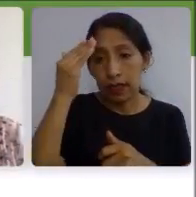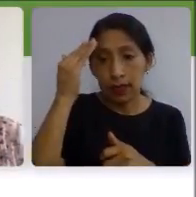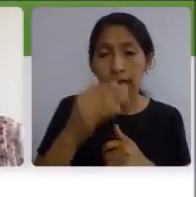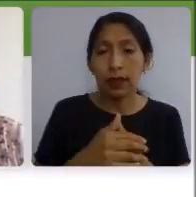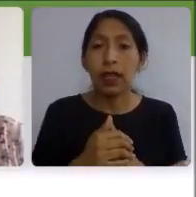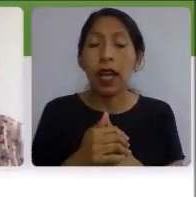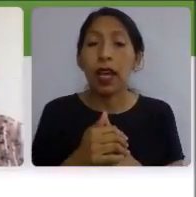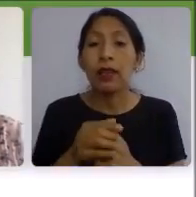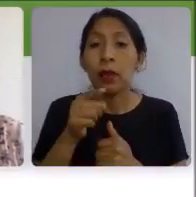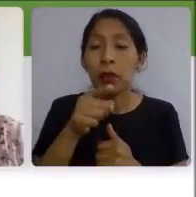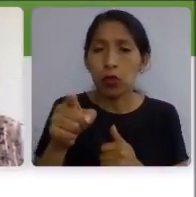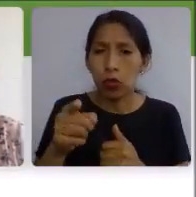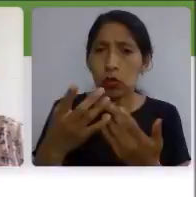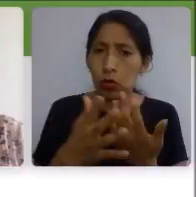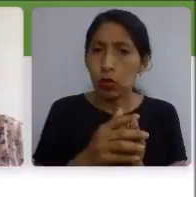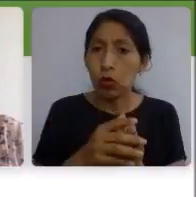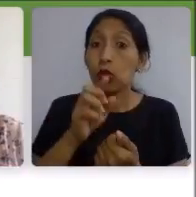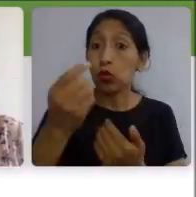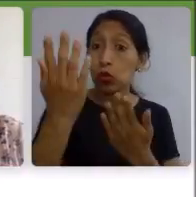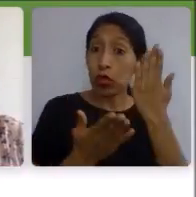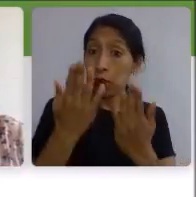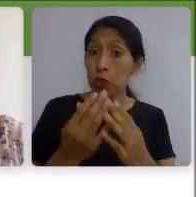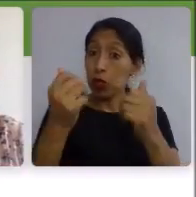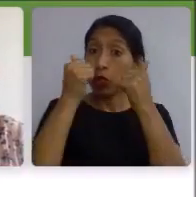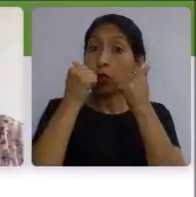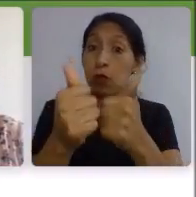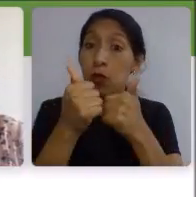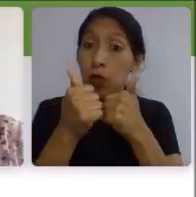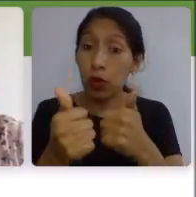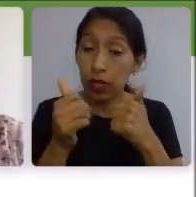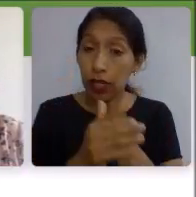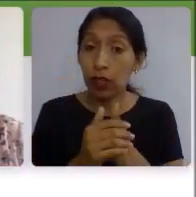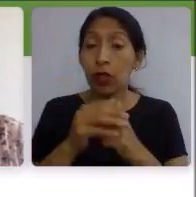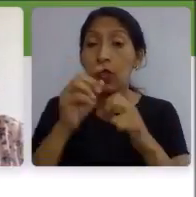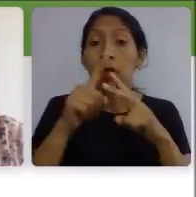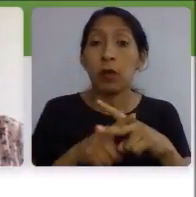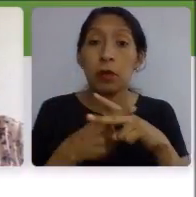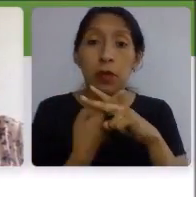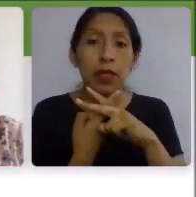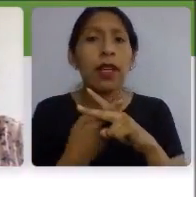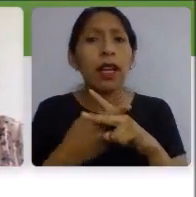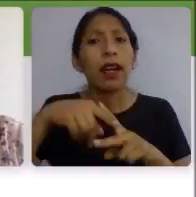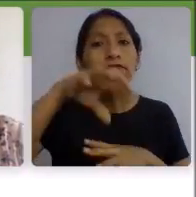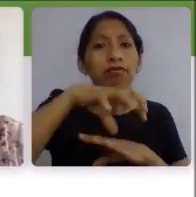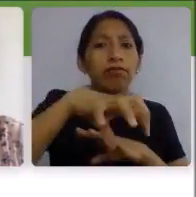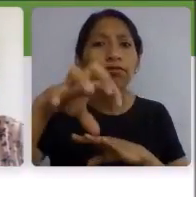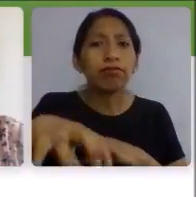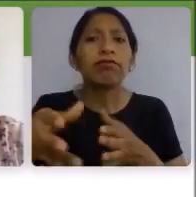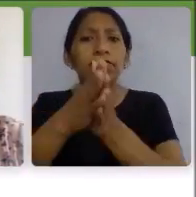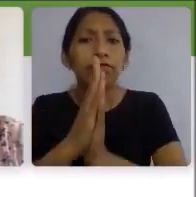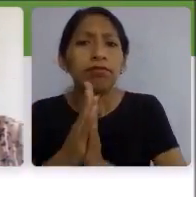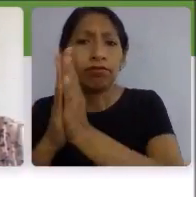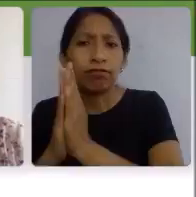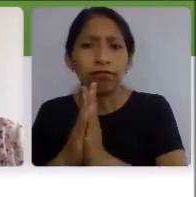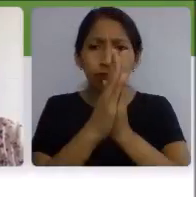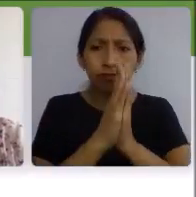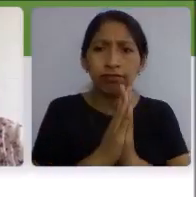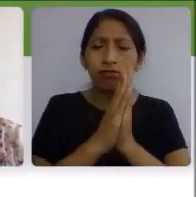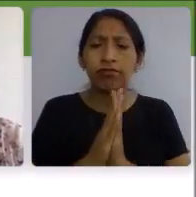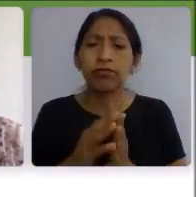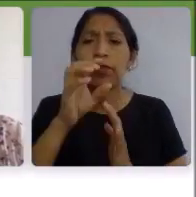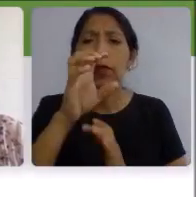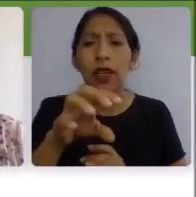Y al final, si tu servicio ha sido muy bueno, pues empezarán a duplicar también los pedidos de